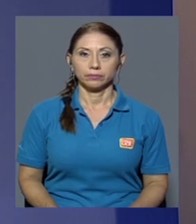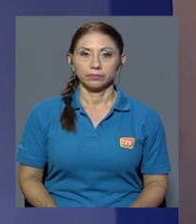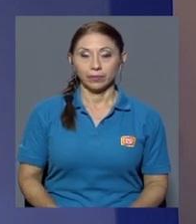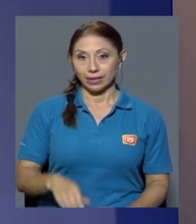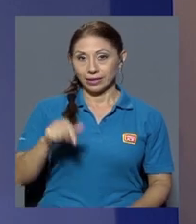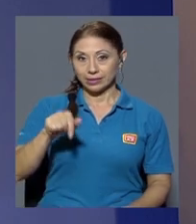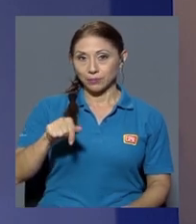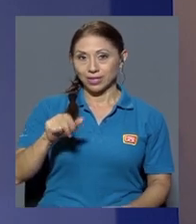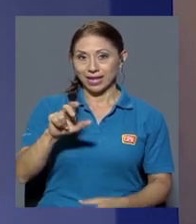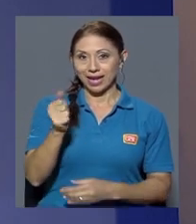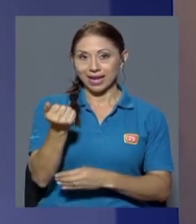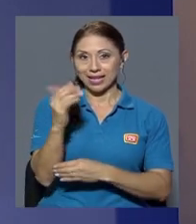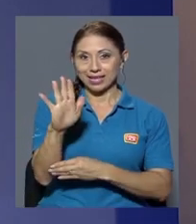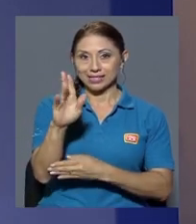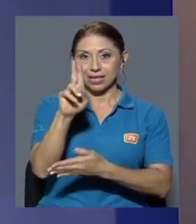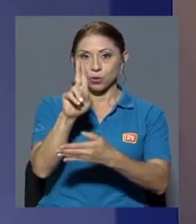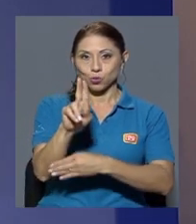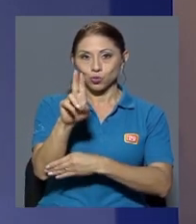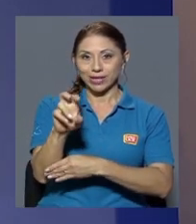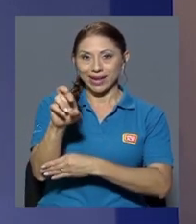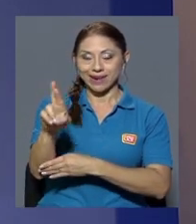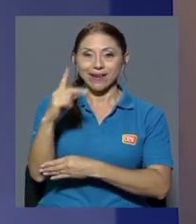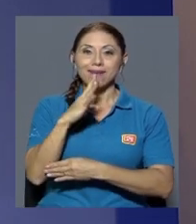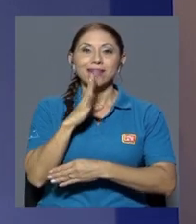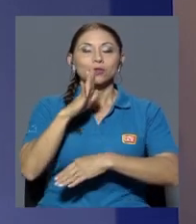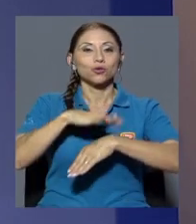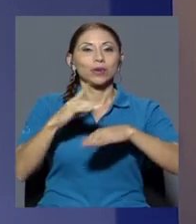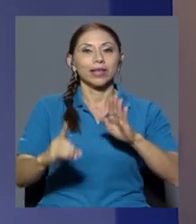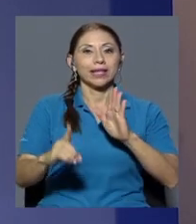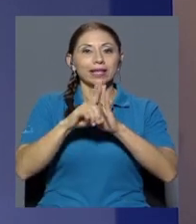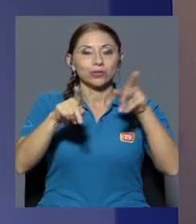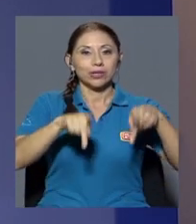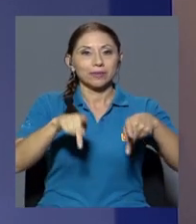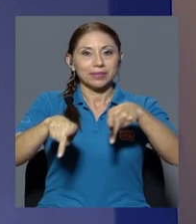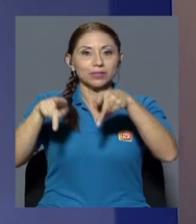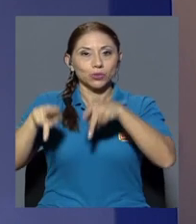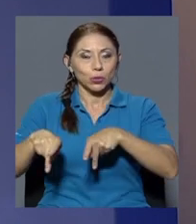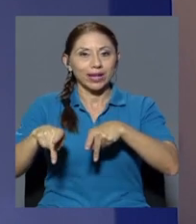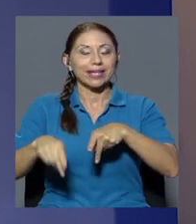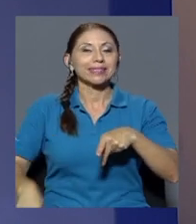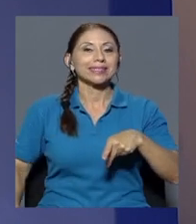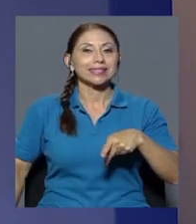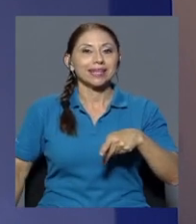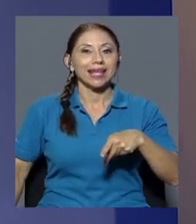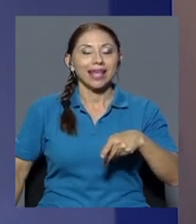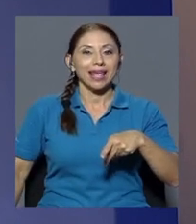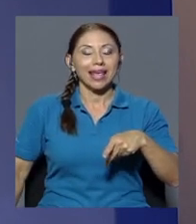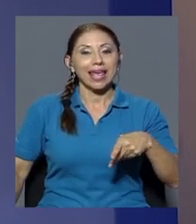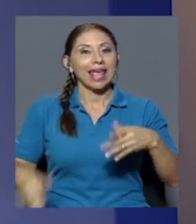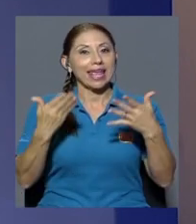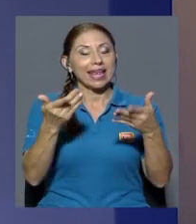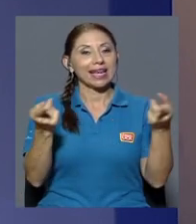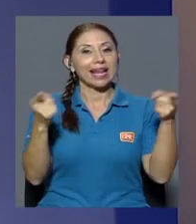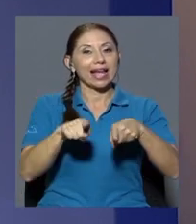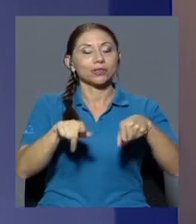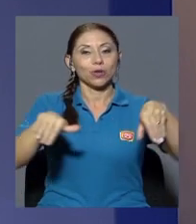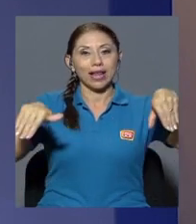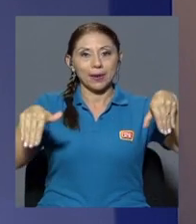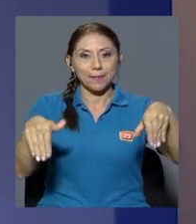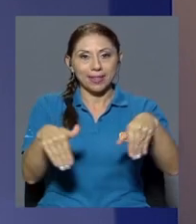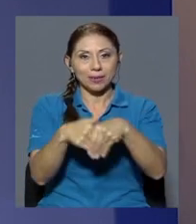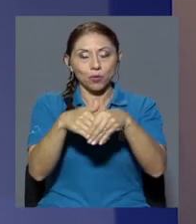estamos aquí en canal 15 use hablando sobre los derechos de las personas en el caso del matrimonio igualitario